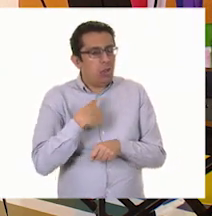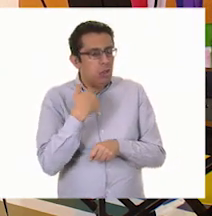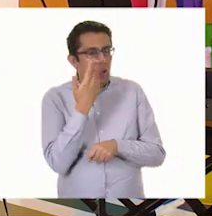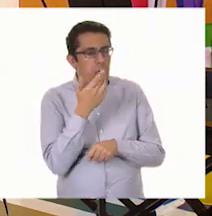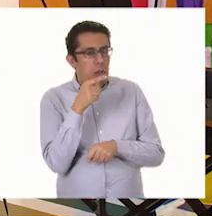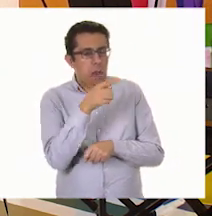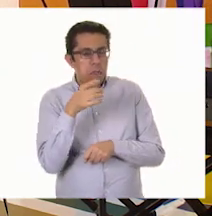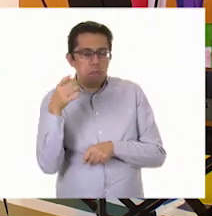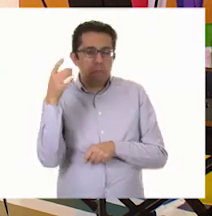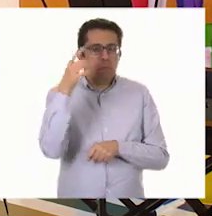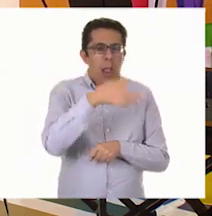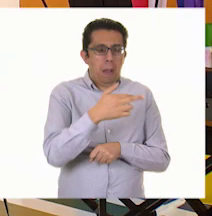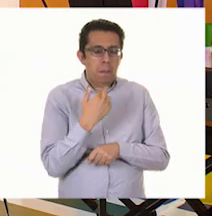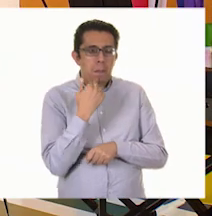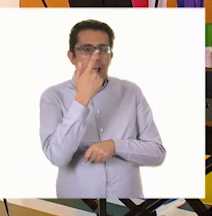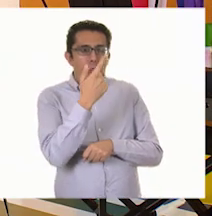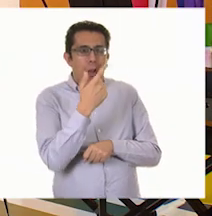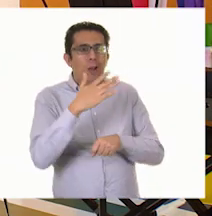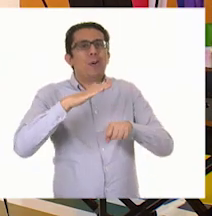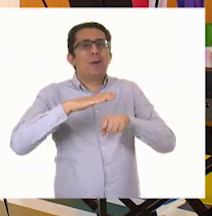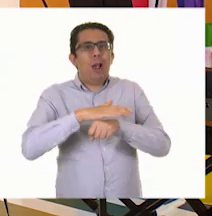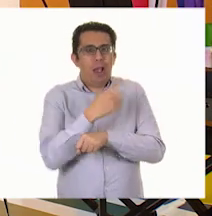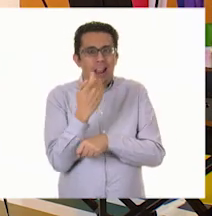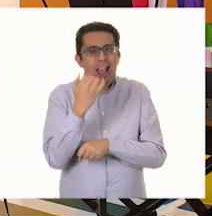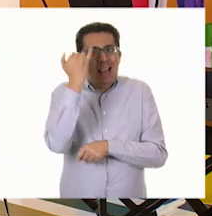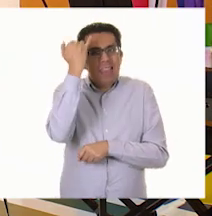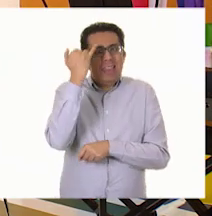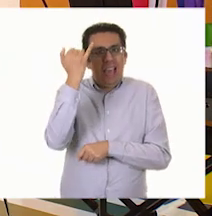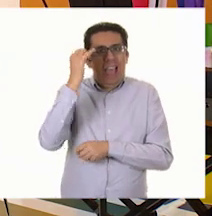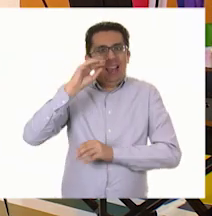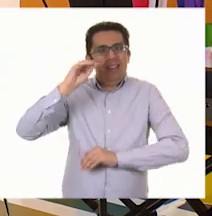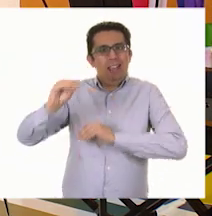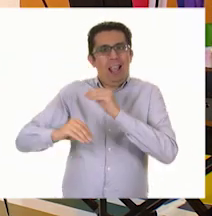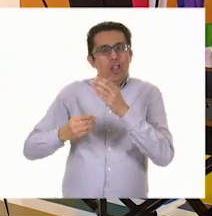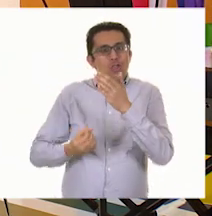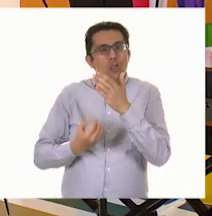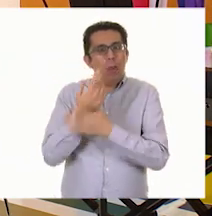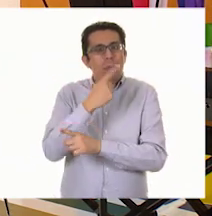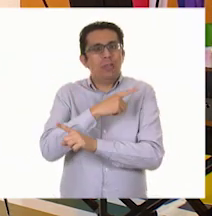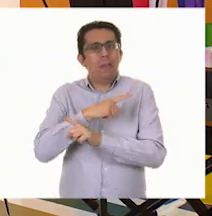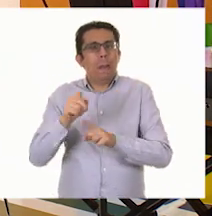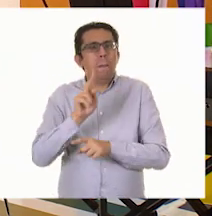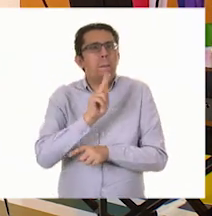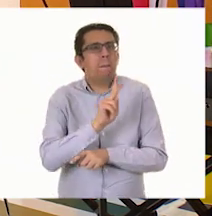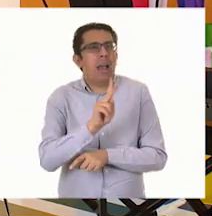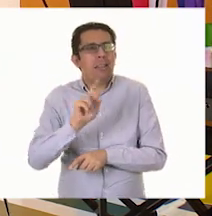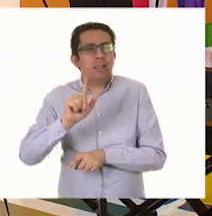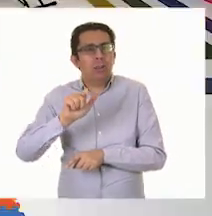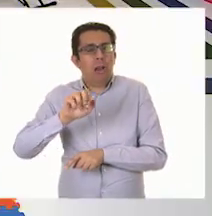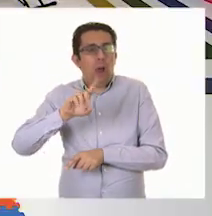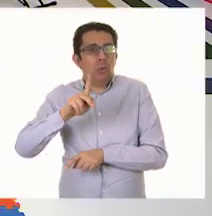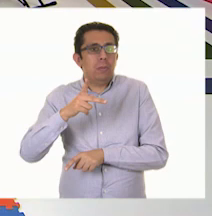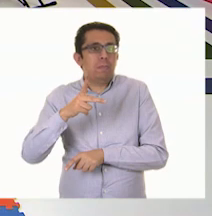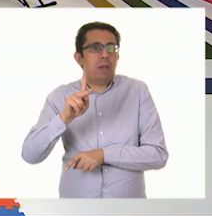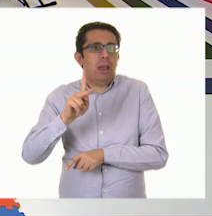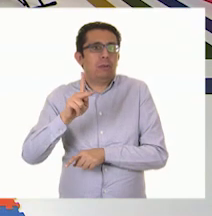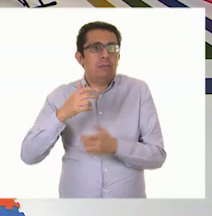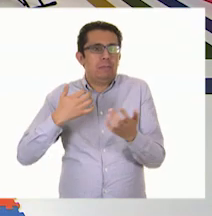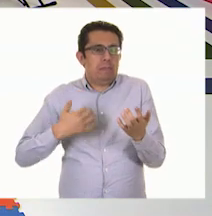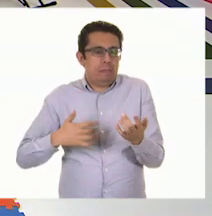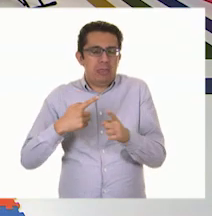superar este reto? Y por eso hizo este instrumento nuevo, que sonara igual que el laúd, aunque no era un laúd. Es